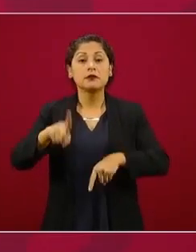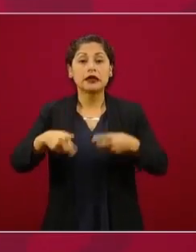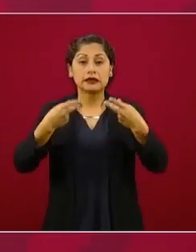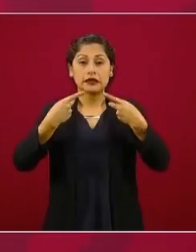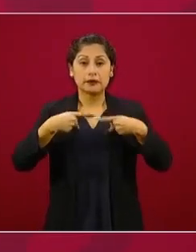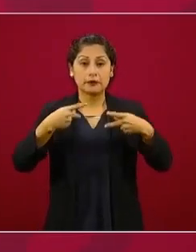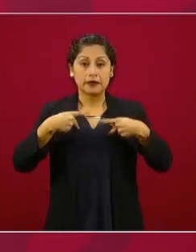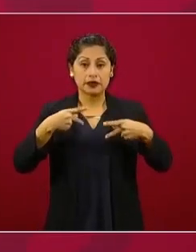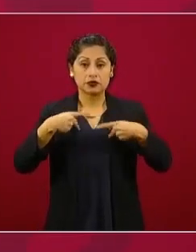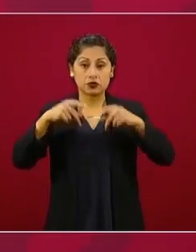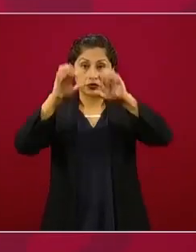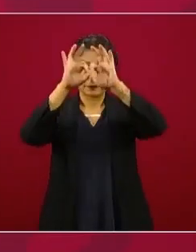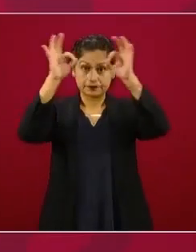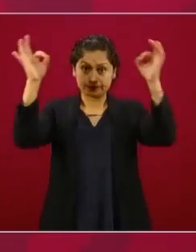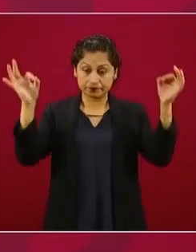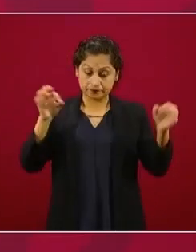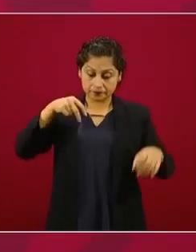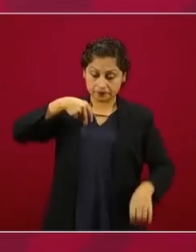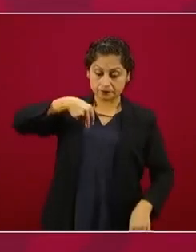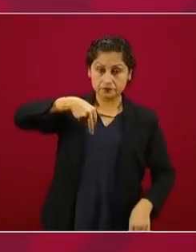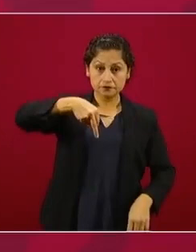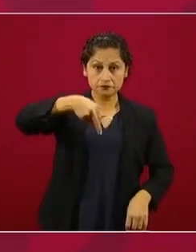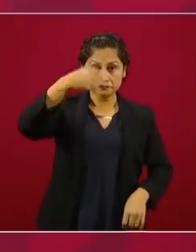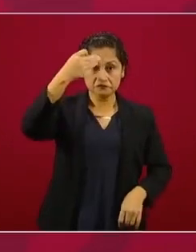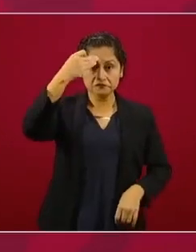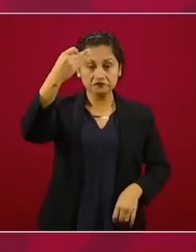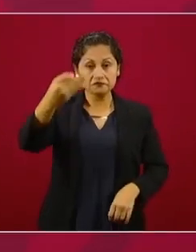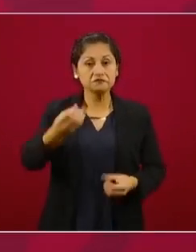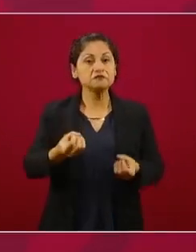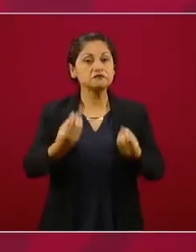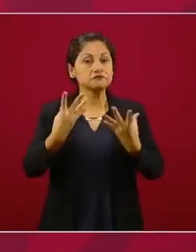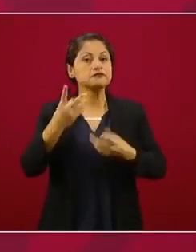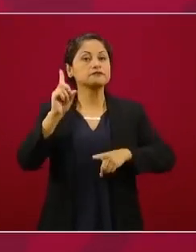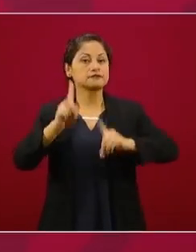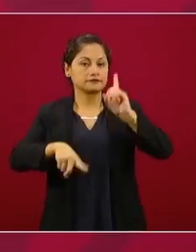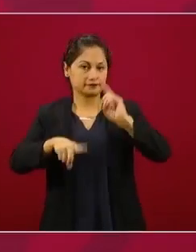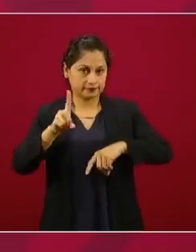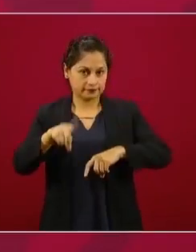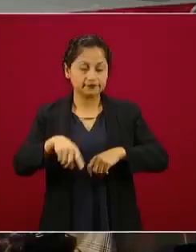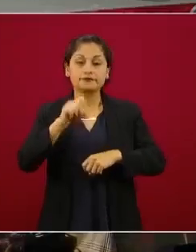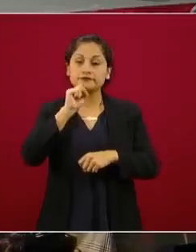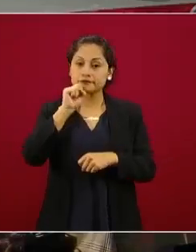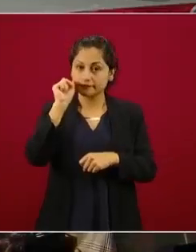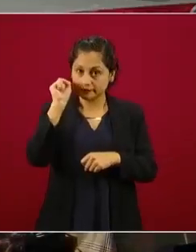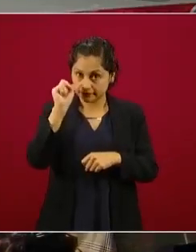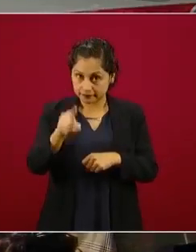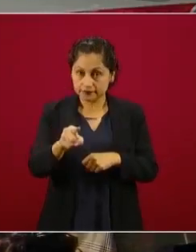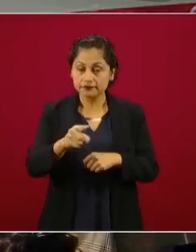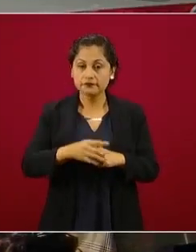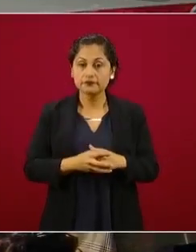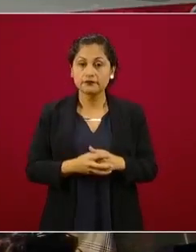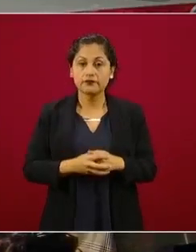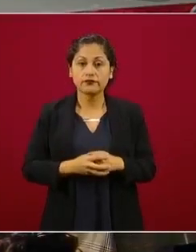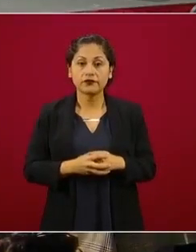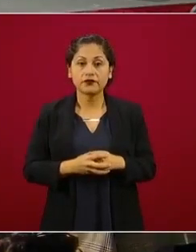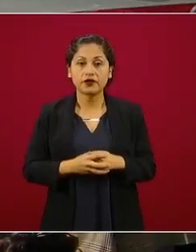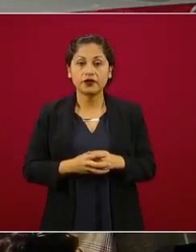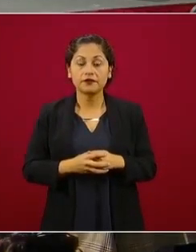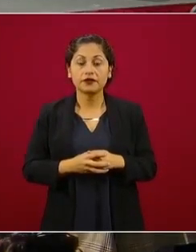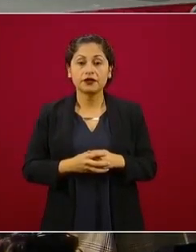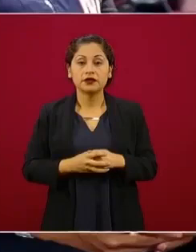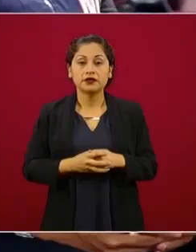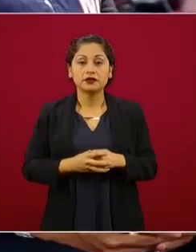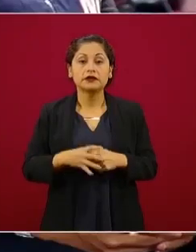estar dentro del túnel sanitizante, y además se utiliza en particular